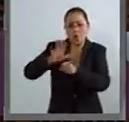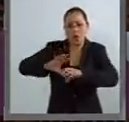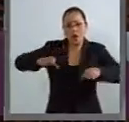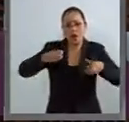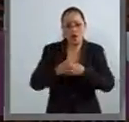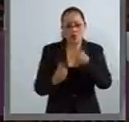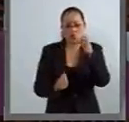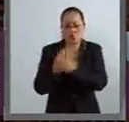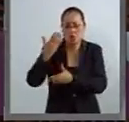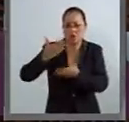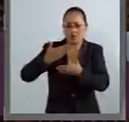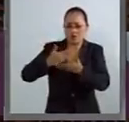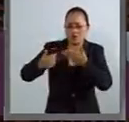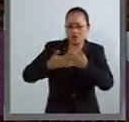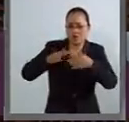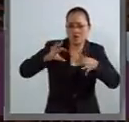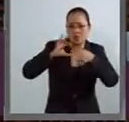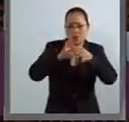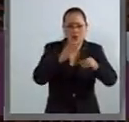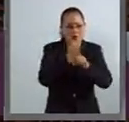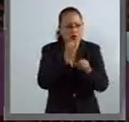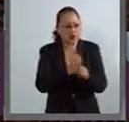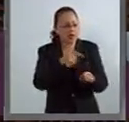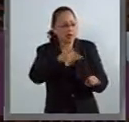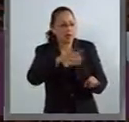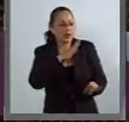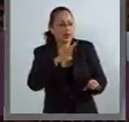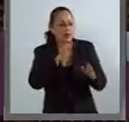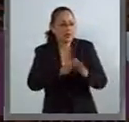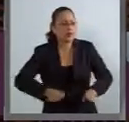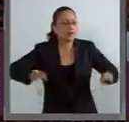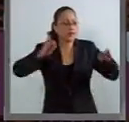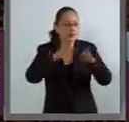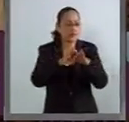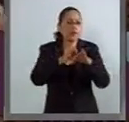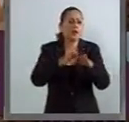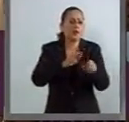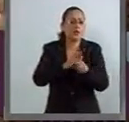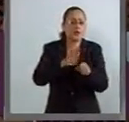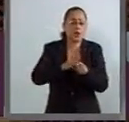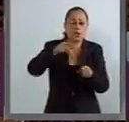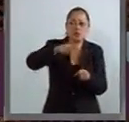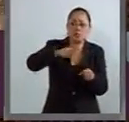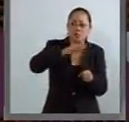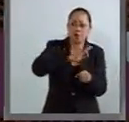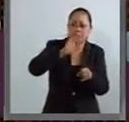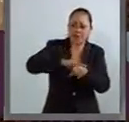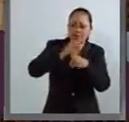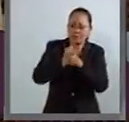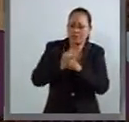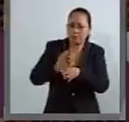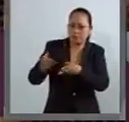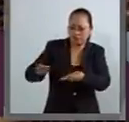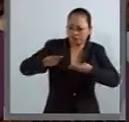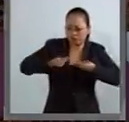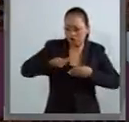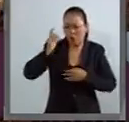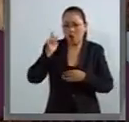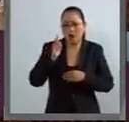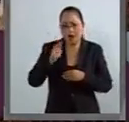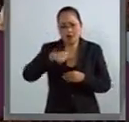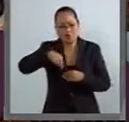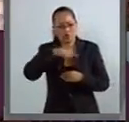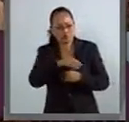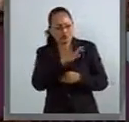en sus plataformas digitales. Es factible que ustedes tengan algunos otros datos que aportar. Esto